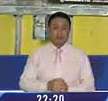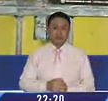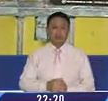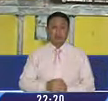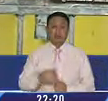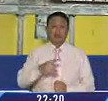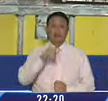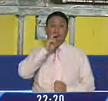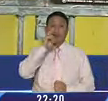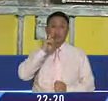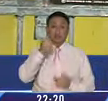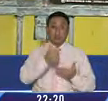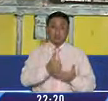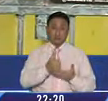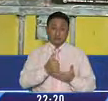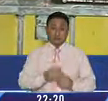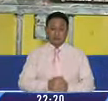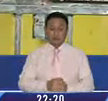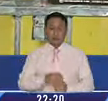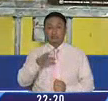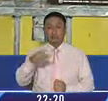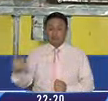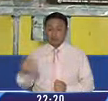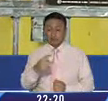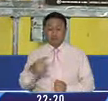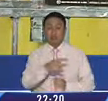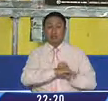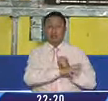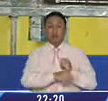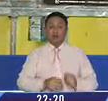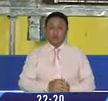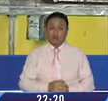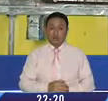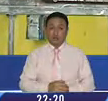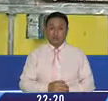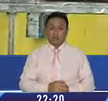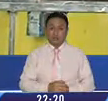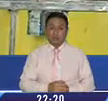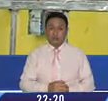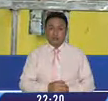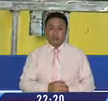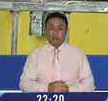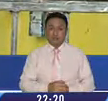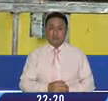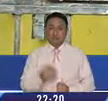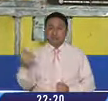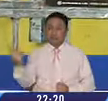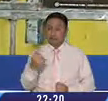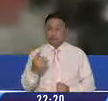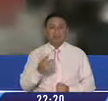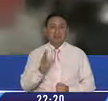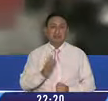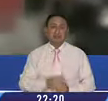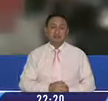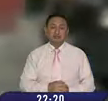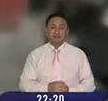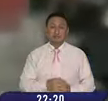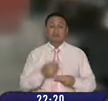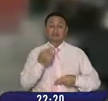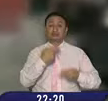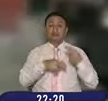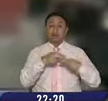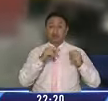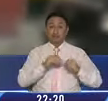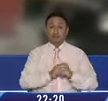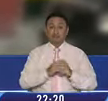a los otros señores escondiditos. Le dije, señores, salgan, están asaltando. ¿Cree que va a matar a un señor? Y nadie se salieron. Los negocios han